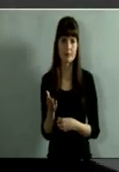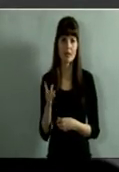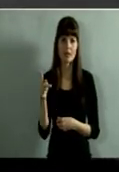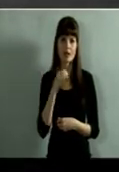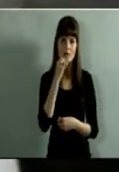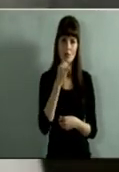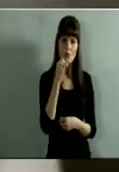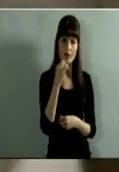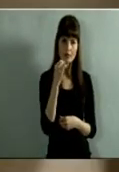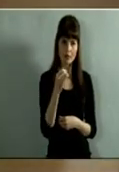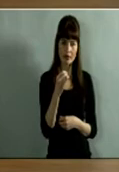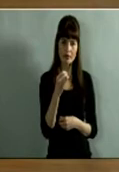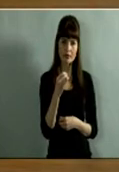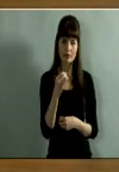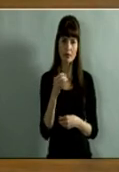desde